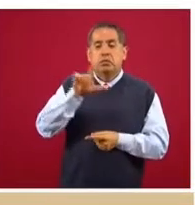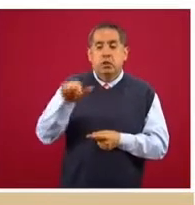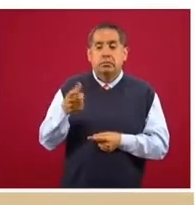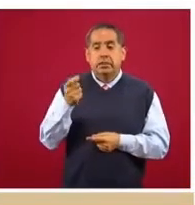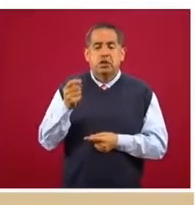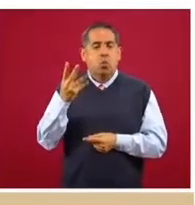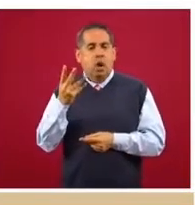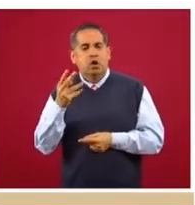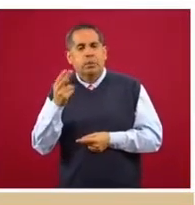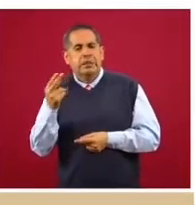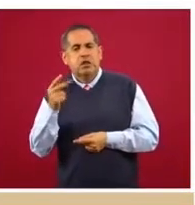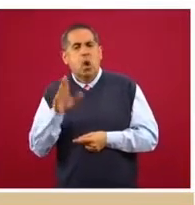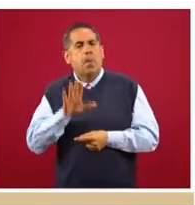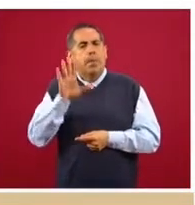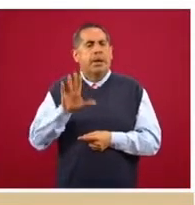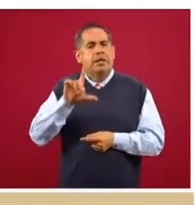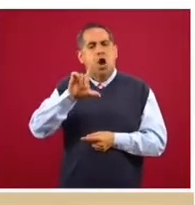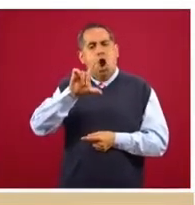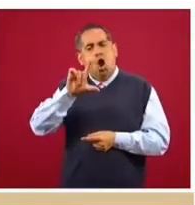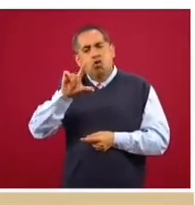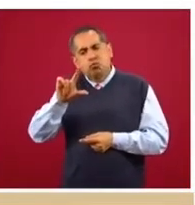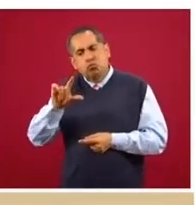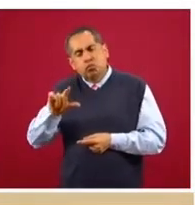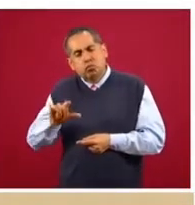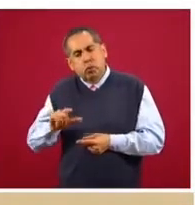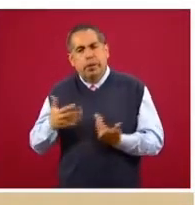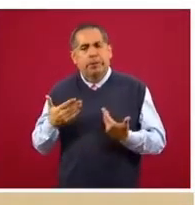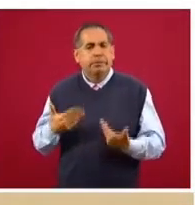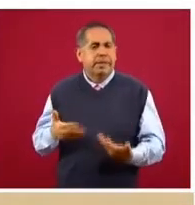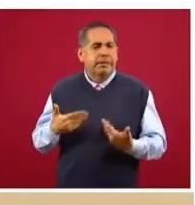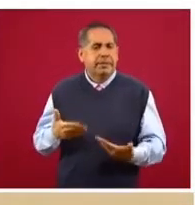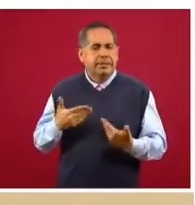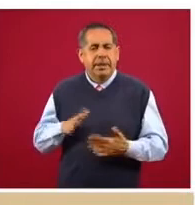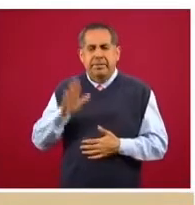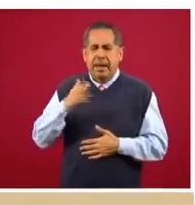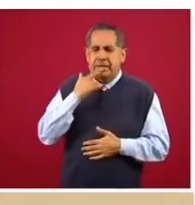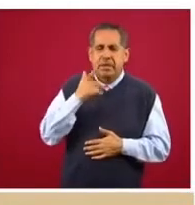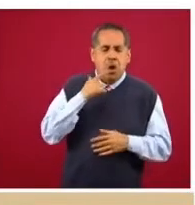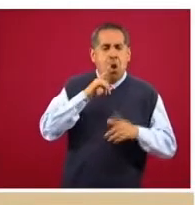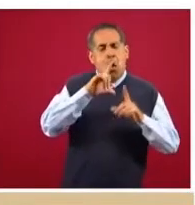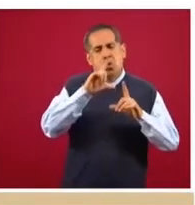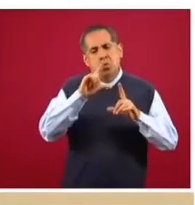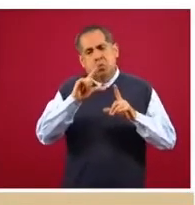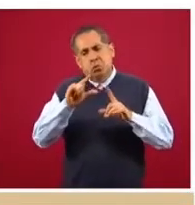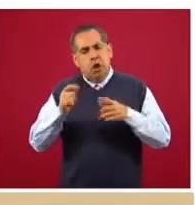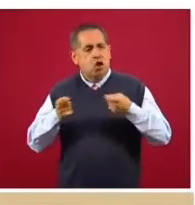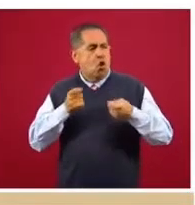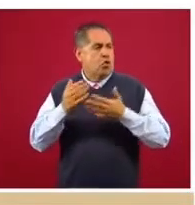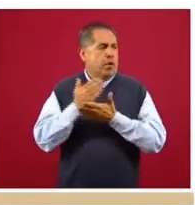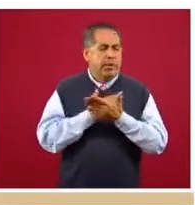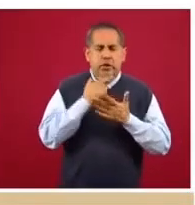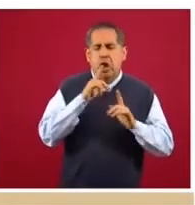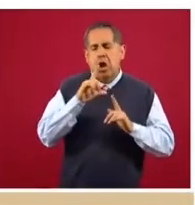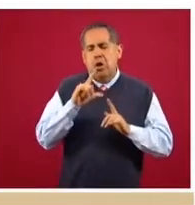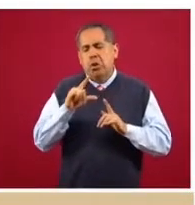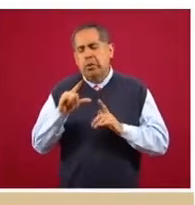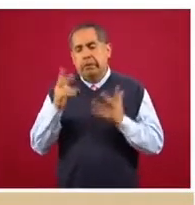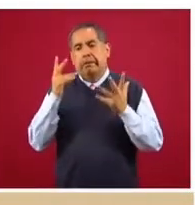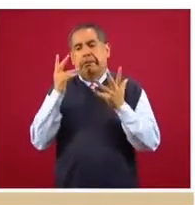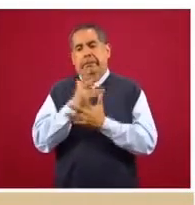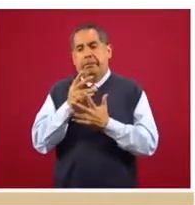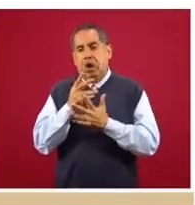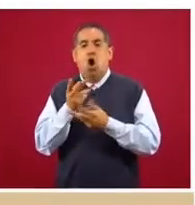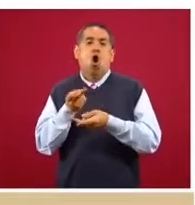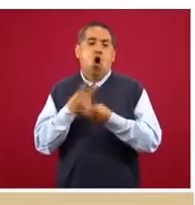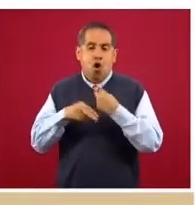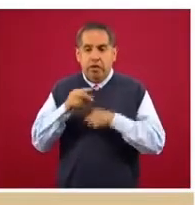semana a la 24 a la 26 esta tendencia empezaba a ser descendente y que empezaba a evidenciarse control de la epidemia. Sin embargo, vean